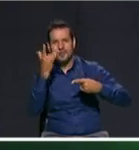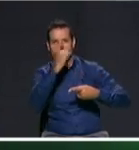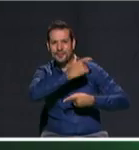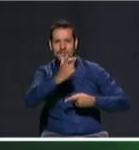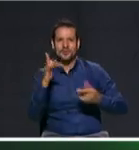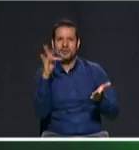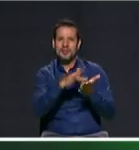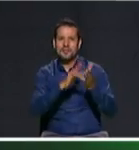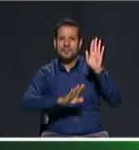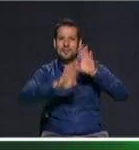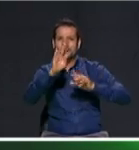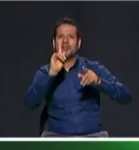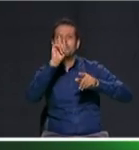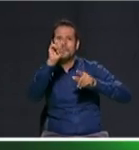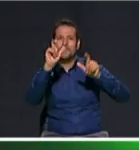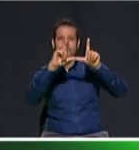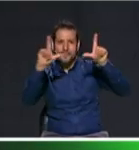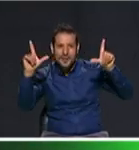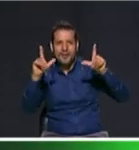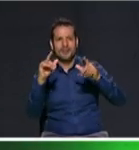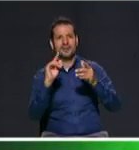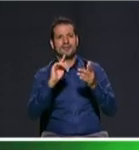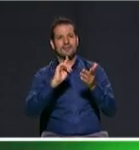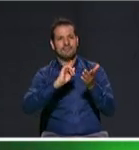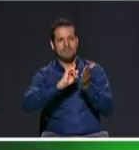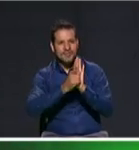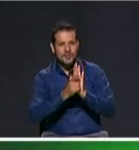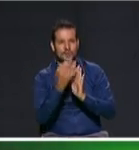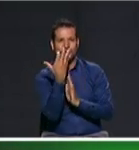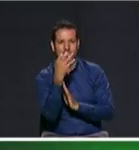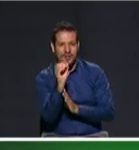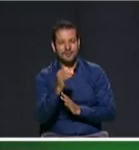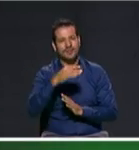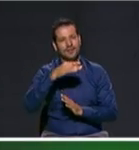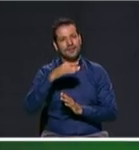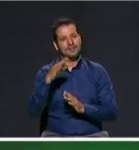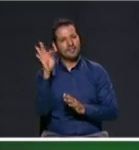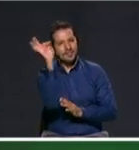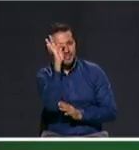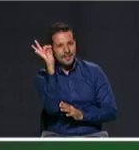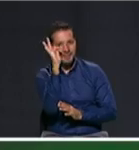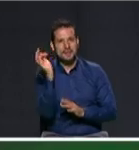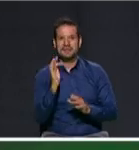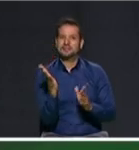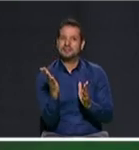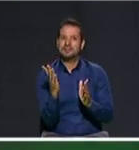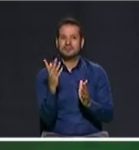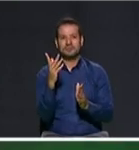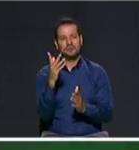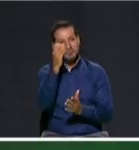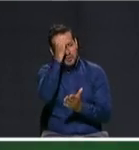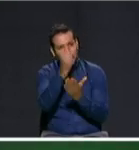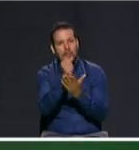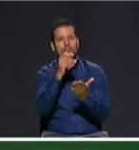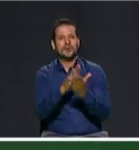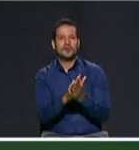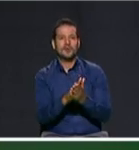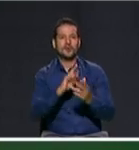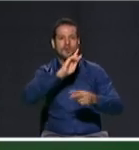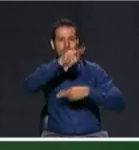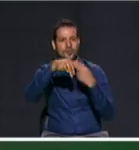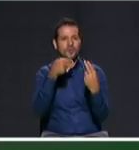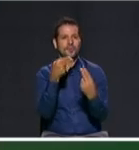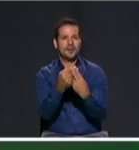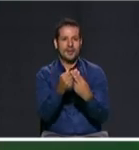las redes sociales de minuto 30 de telemedellín y utiliza esos mecanismos digitales para opinar con el numeral debate ciudadano número